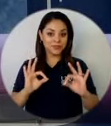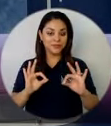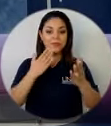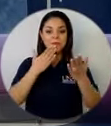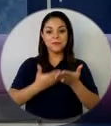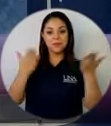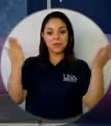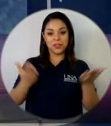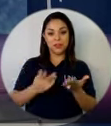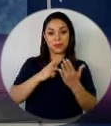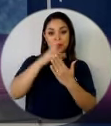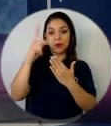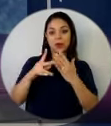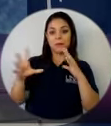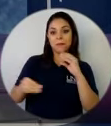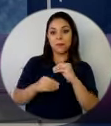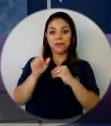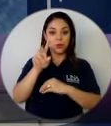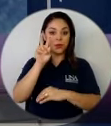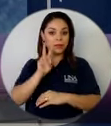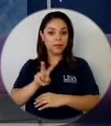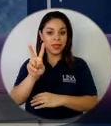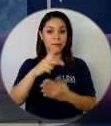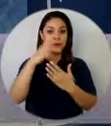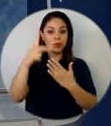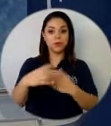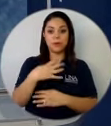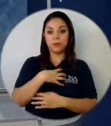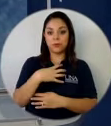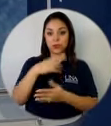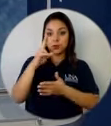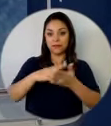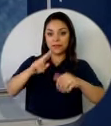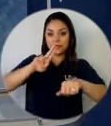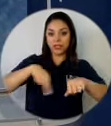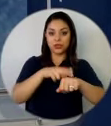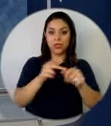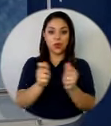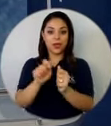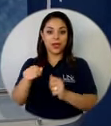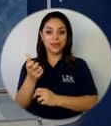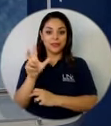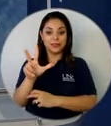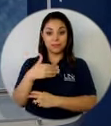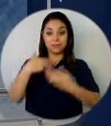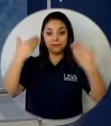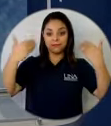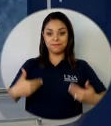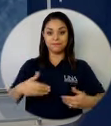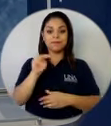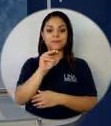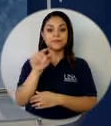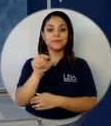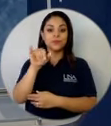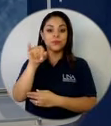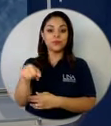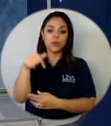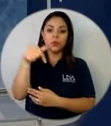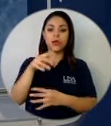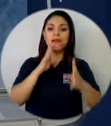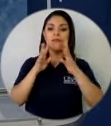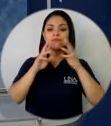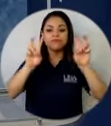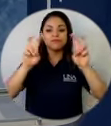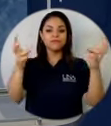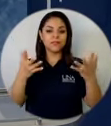Bienvenidos a una edición más de Una Mirada, el programa de la Universidad Nacional y del CINAR S.A. Soy Maribel Quiroz Jara y hoy vamos a hablar